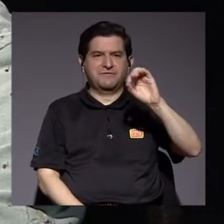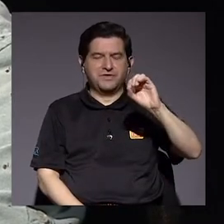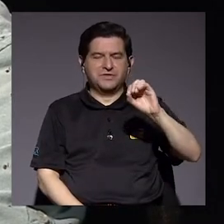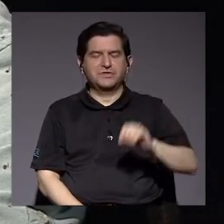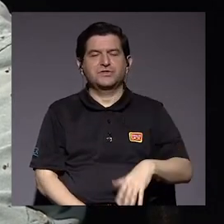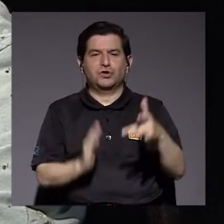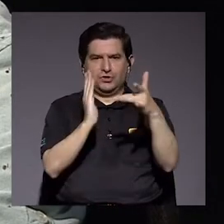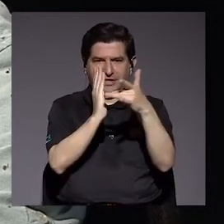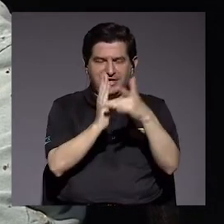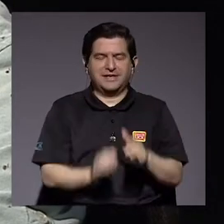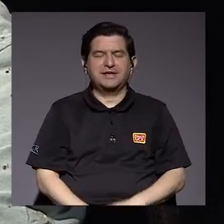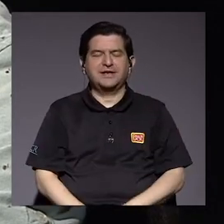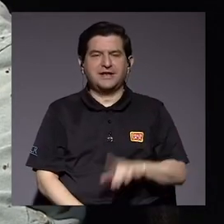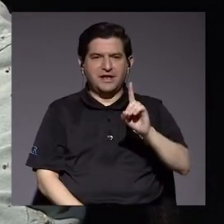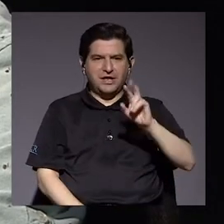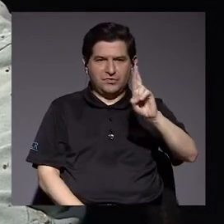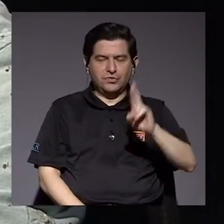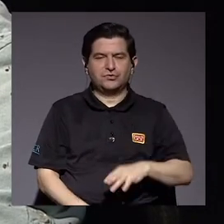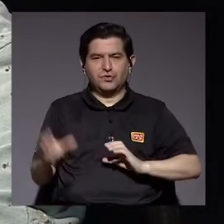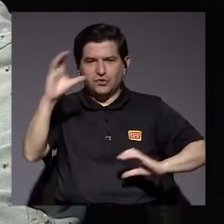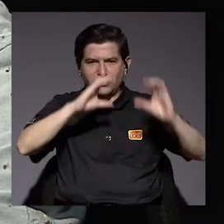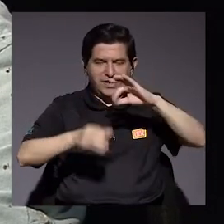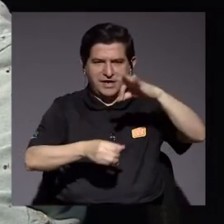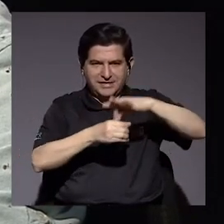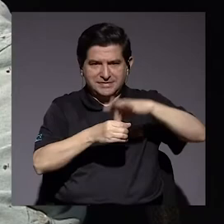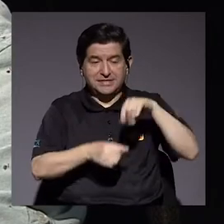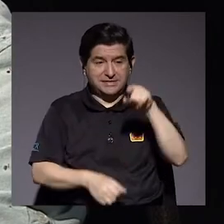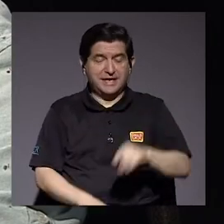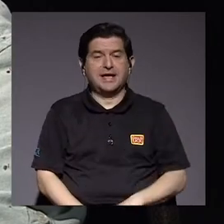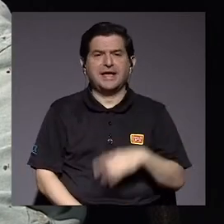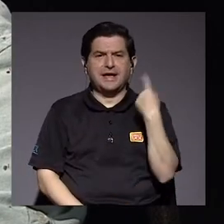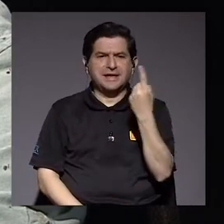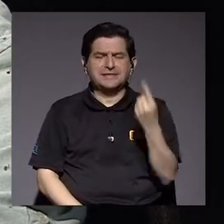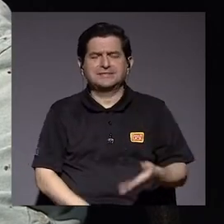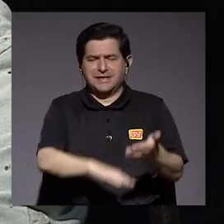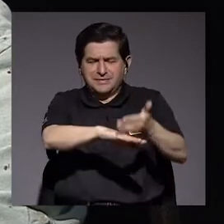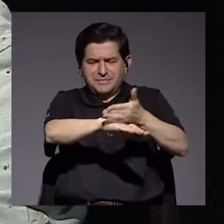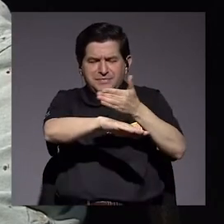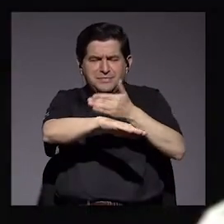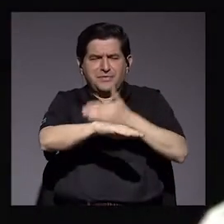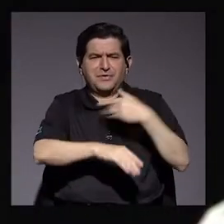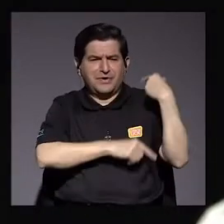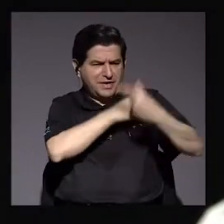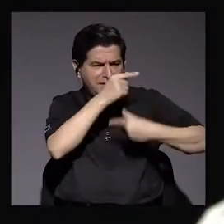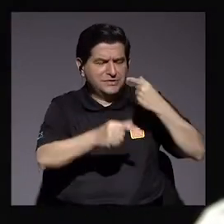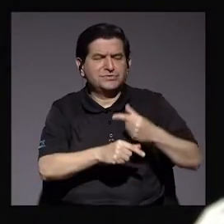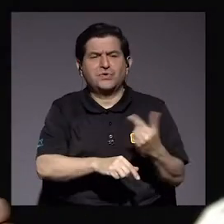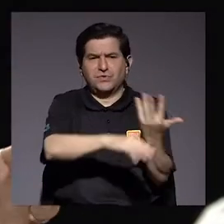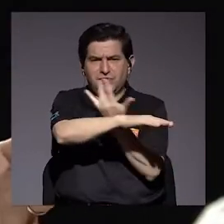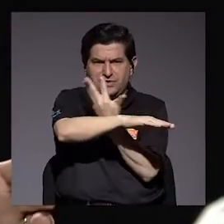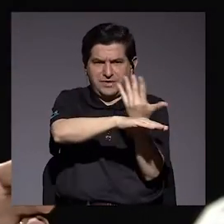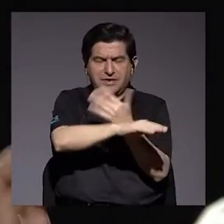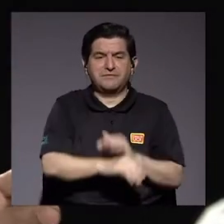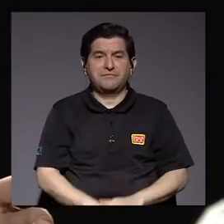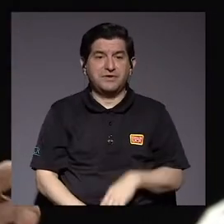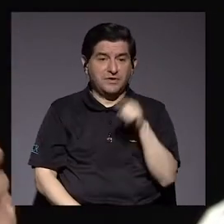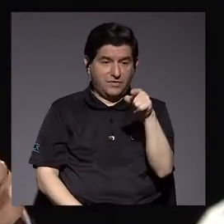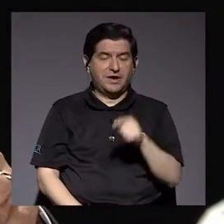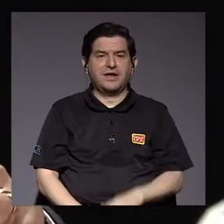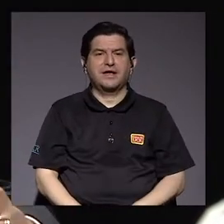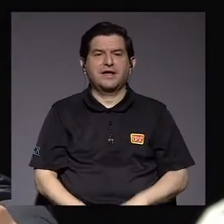en ciencias agrarias. Su línea de investigación siempre ha sido el mejoramiento genético vegetal y pertenece a la